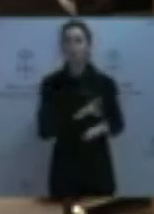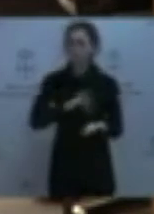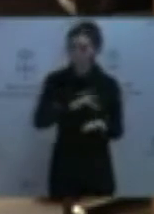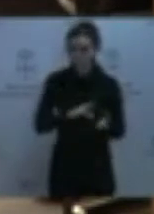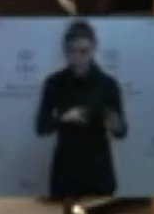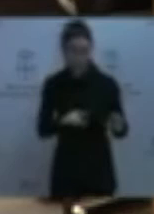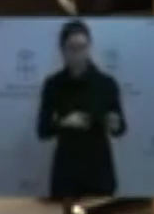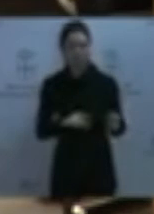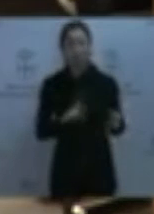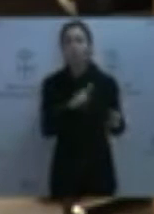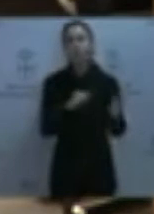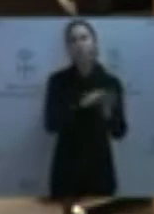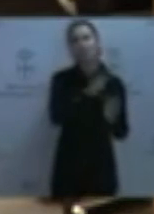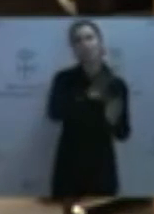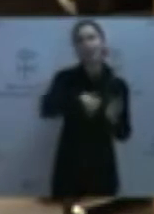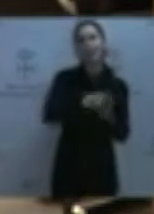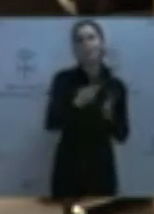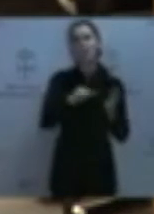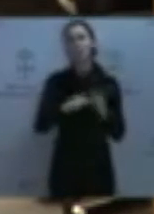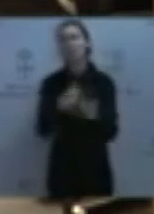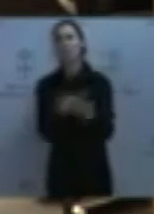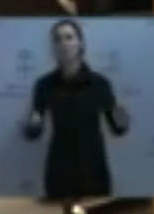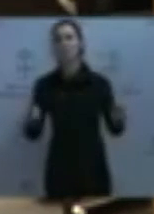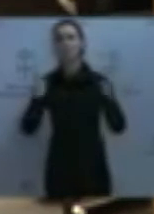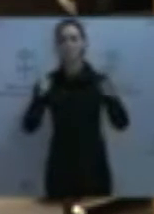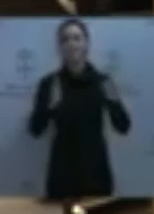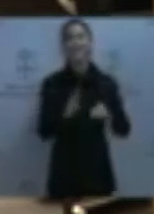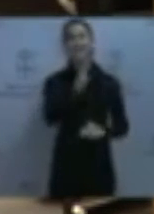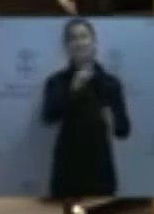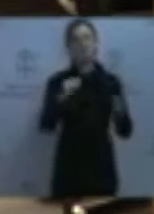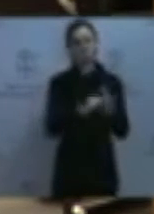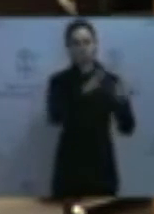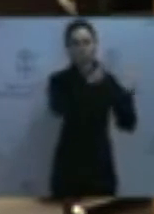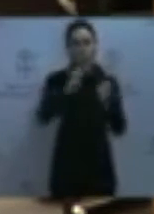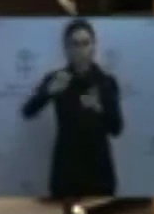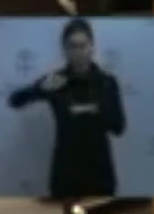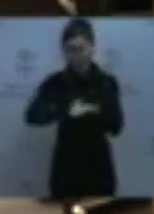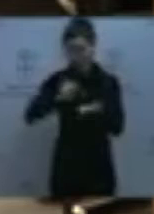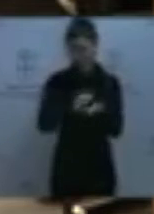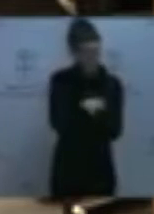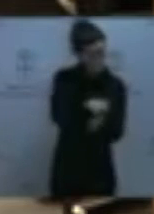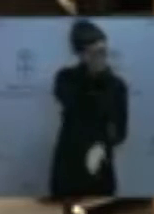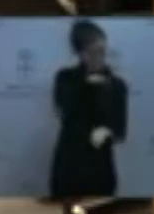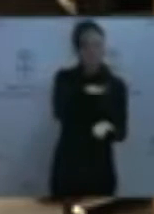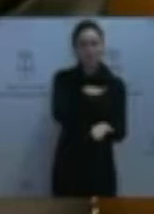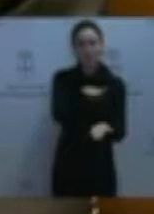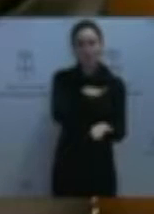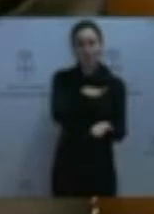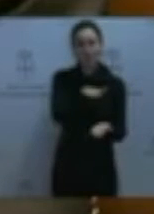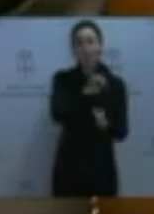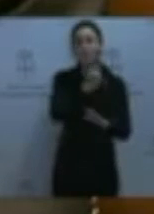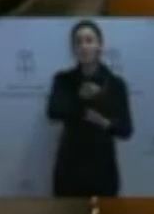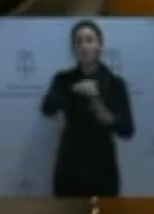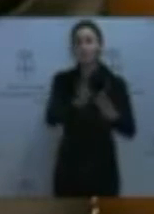entre 2014 y 2016 3.800 contratos. De esos, 3.200 duraban menos de un